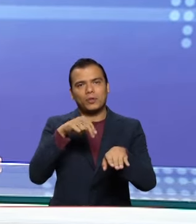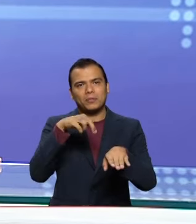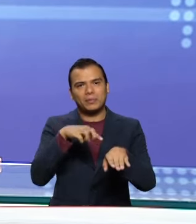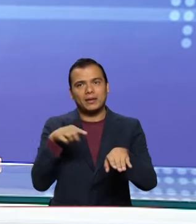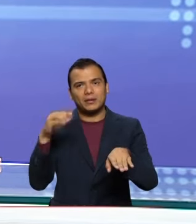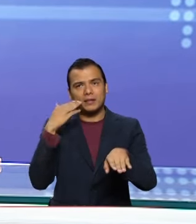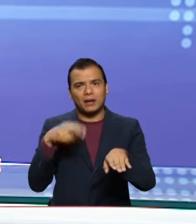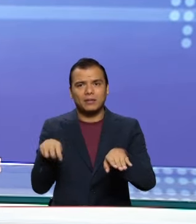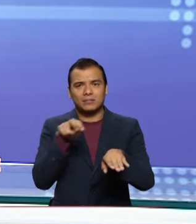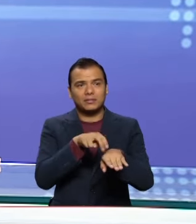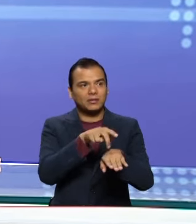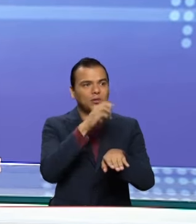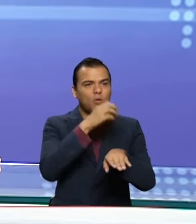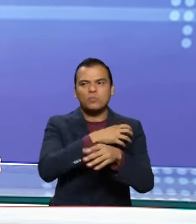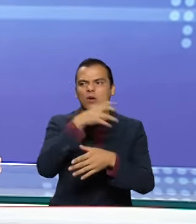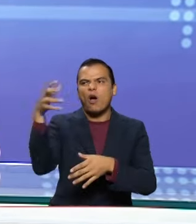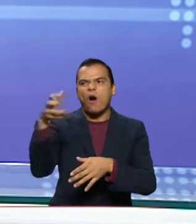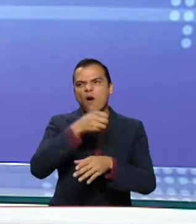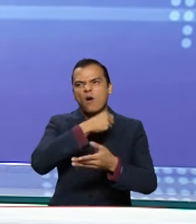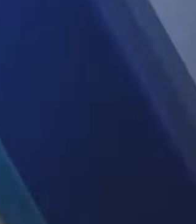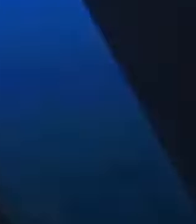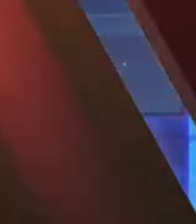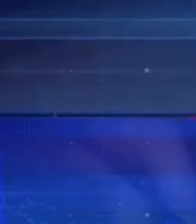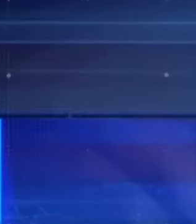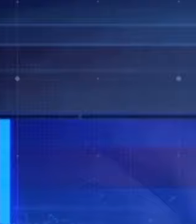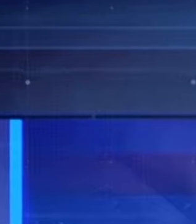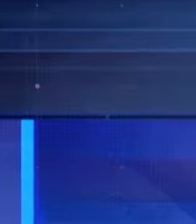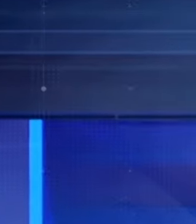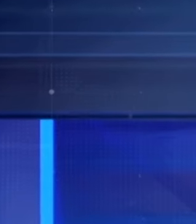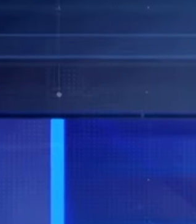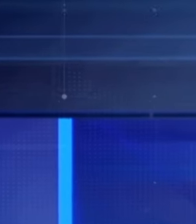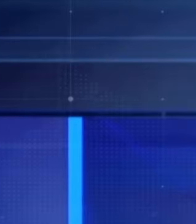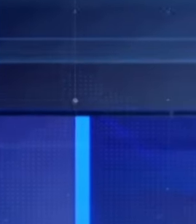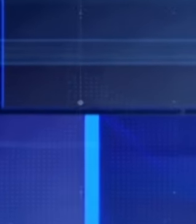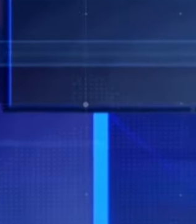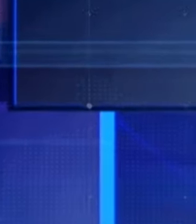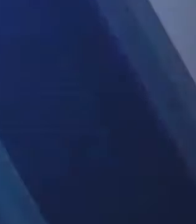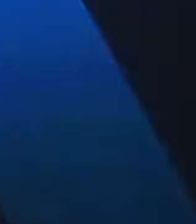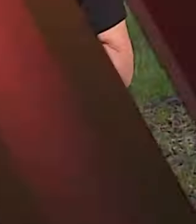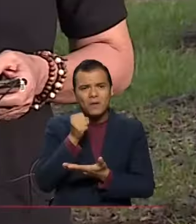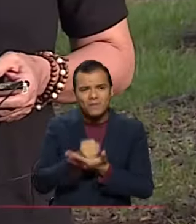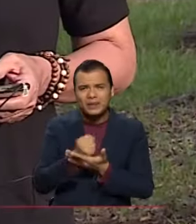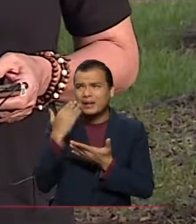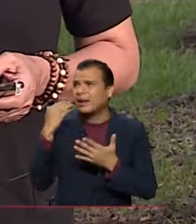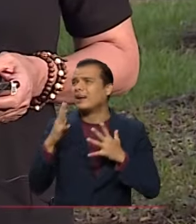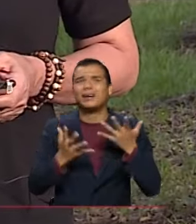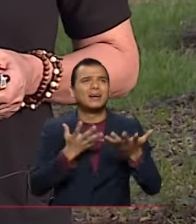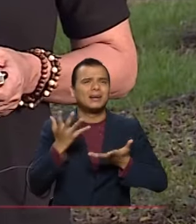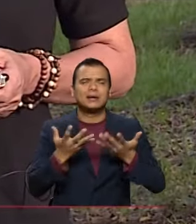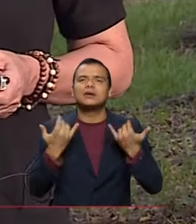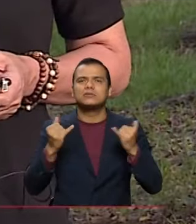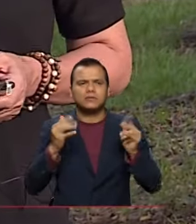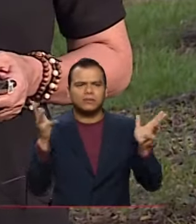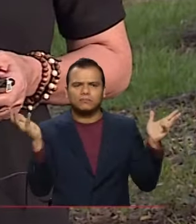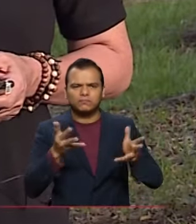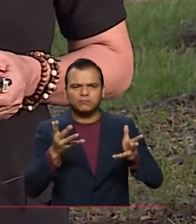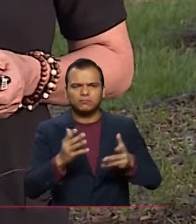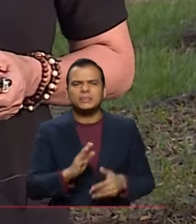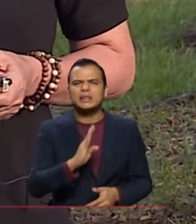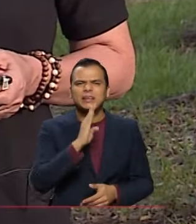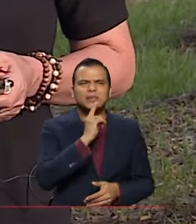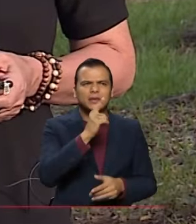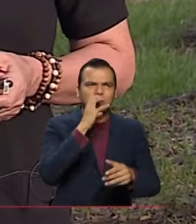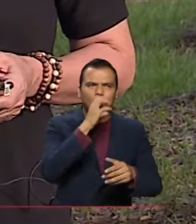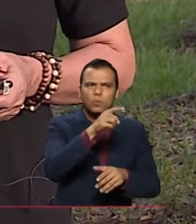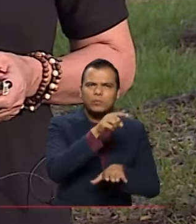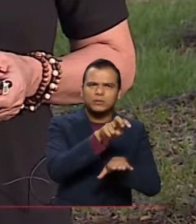por efectivos de la Policía Valle. Carmen Alicia, buenos días, estamos de nuevo con usted. Cuéntenos los detalles de lo sucedido, quién era el que se estaba llevando a